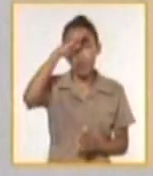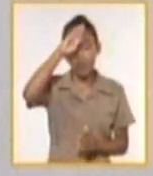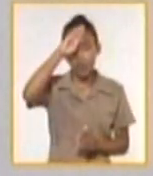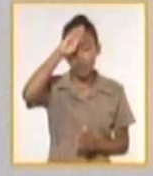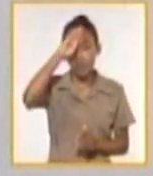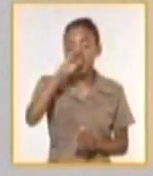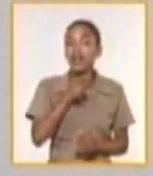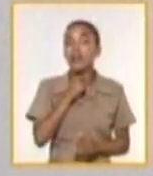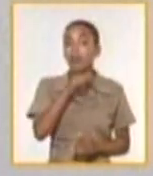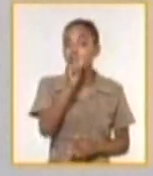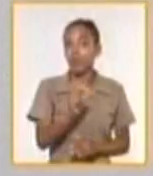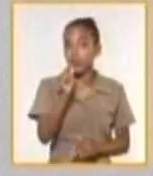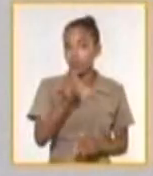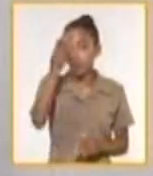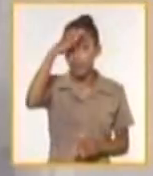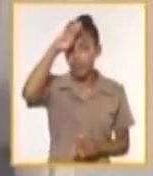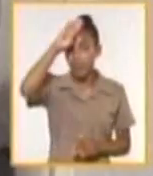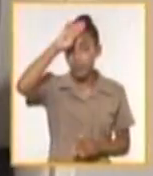cubanos